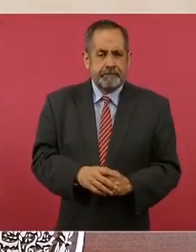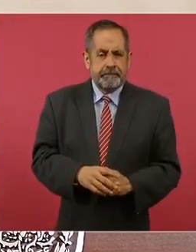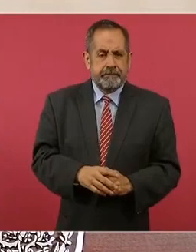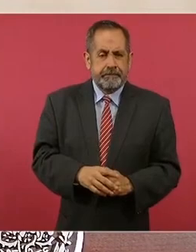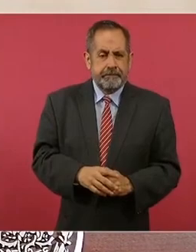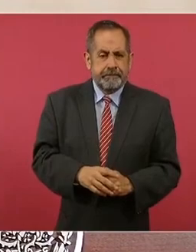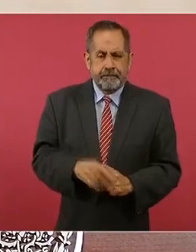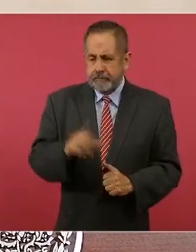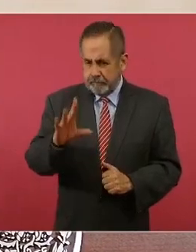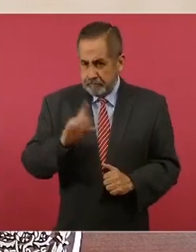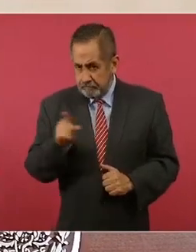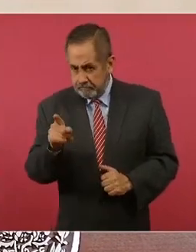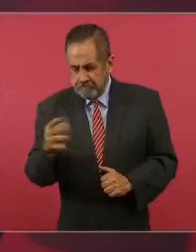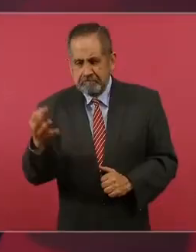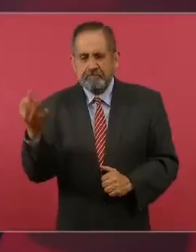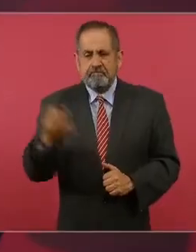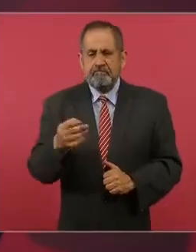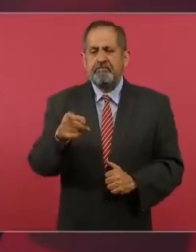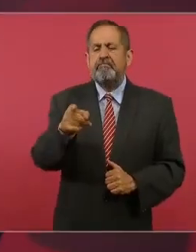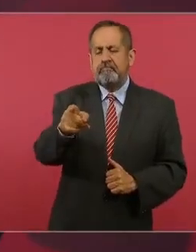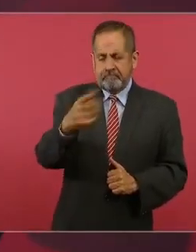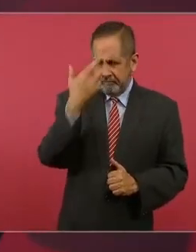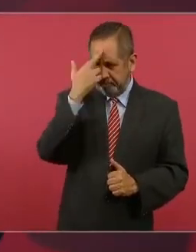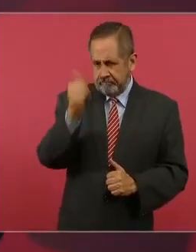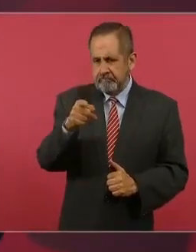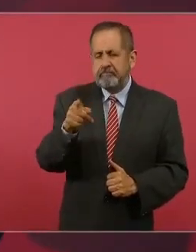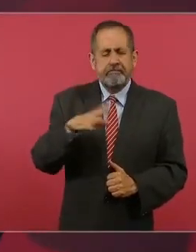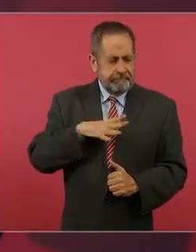es lo que tú estás señalando,